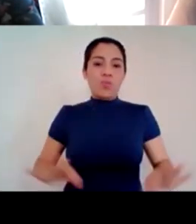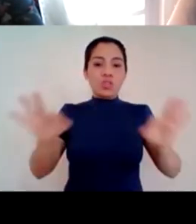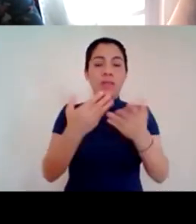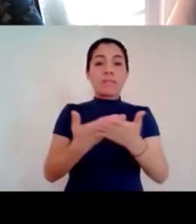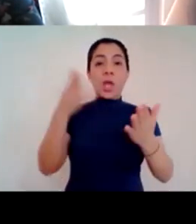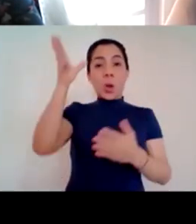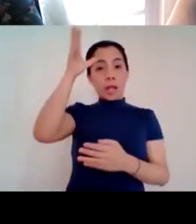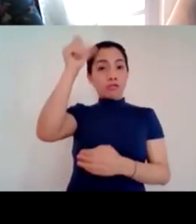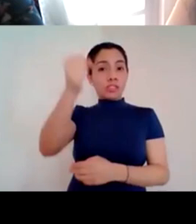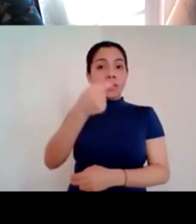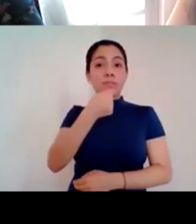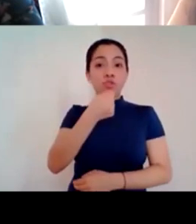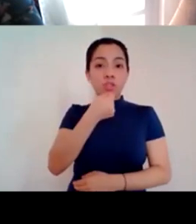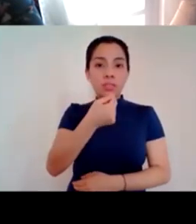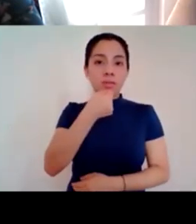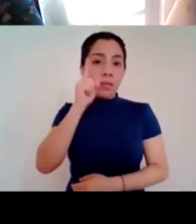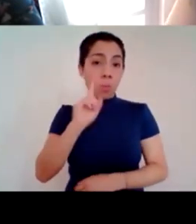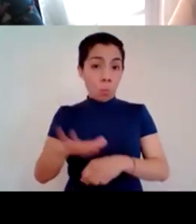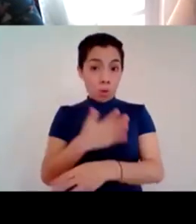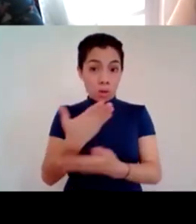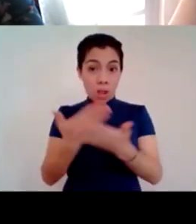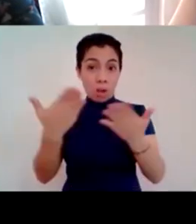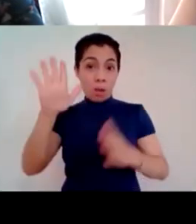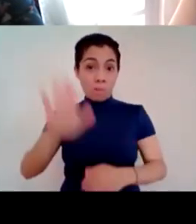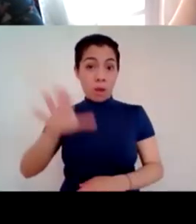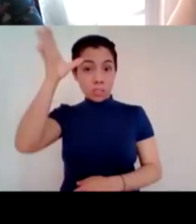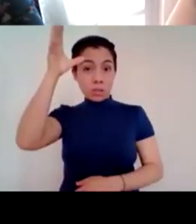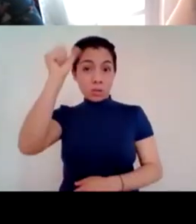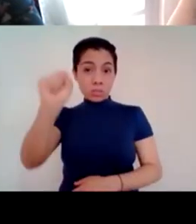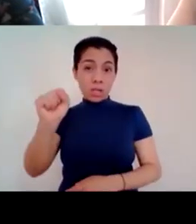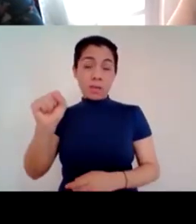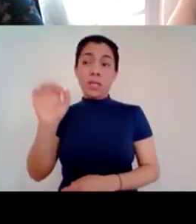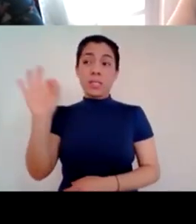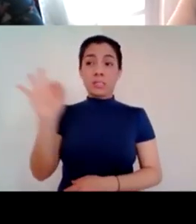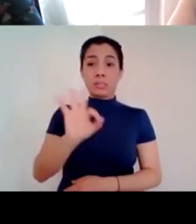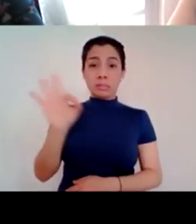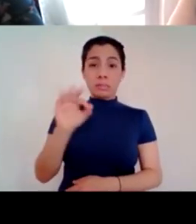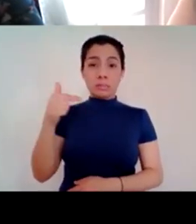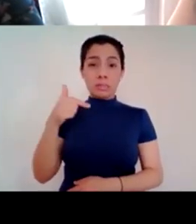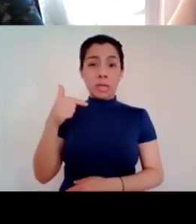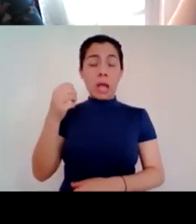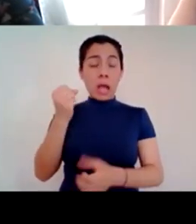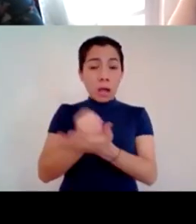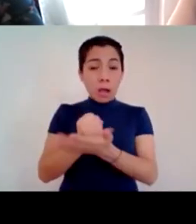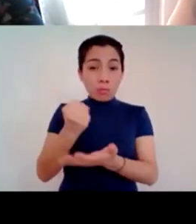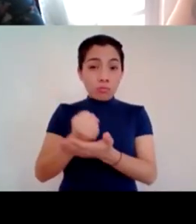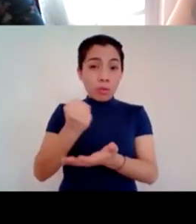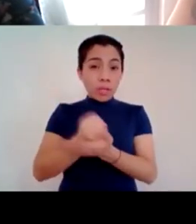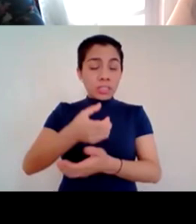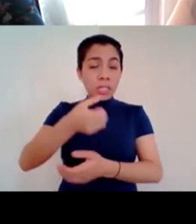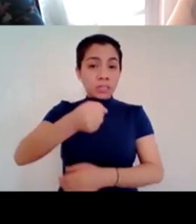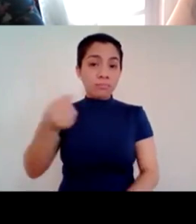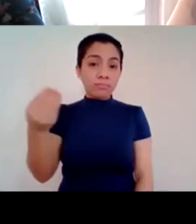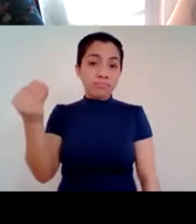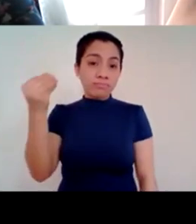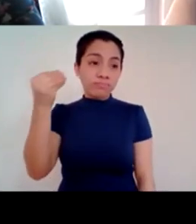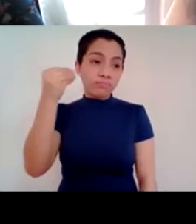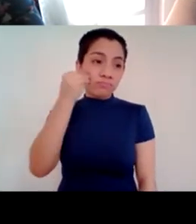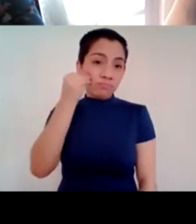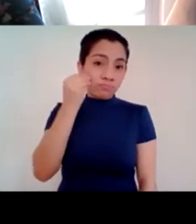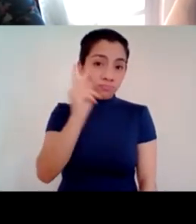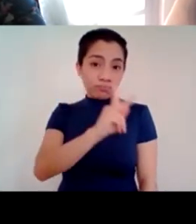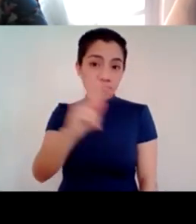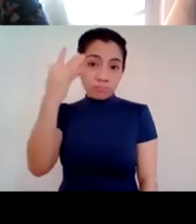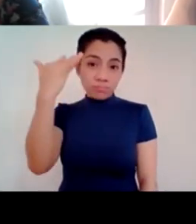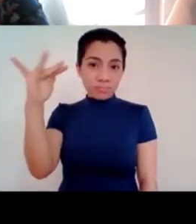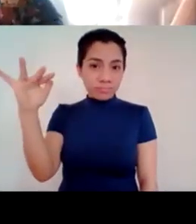obedecer saludar de besito a todo el mundo aunque no tengas ganas de darle un besito a nadie y permitir